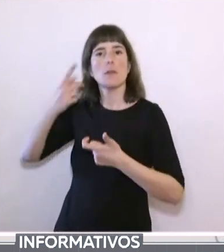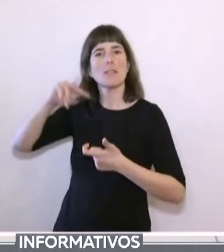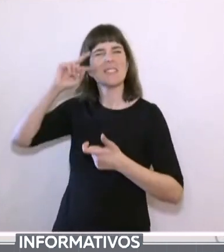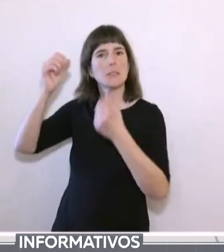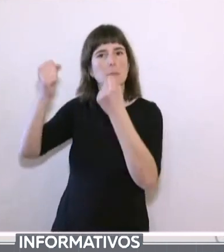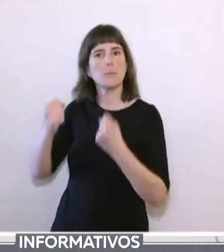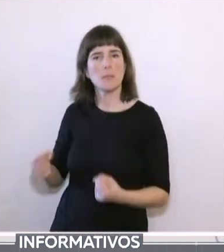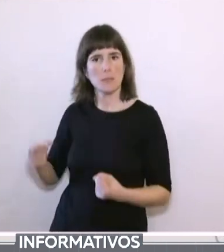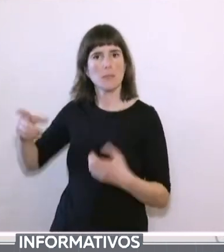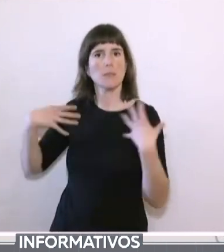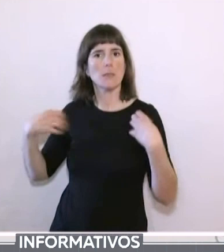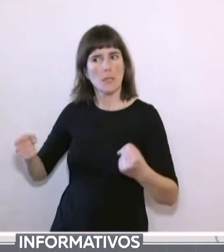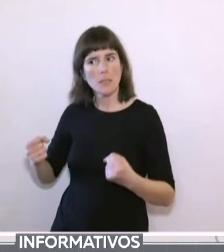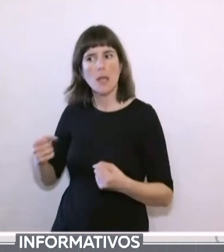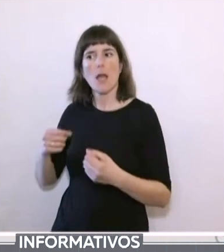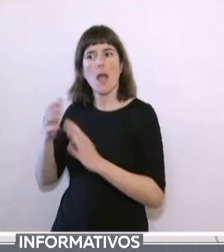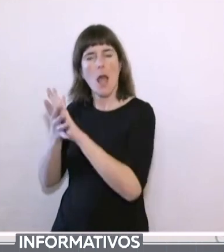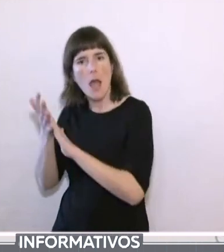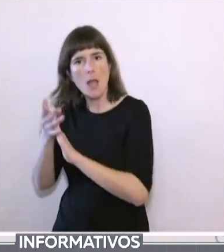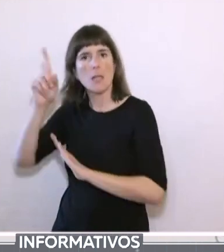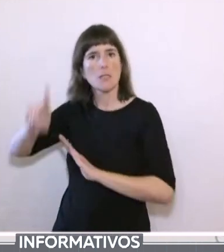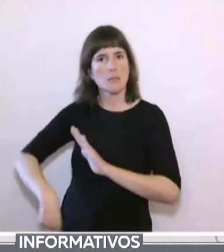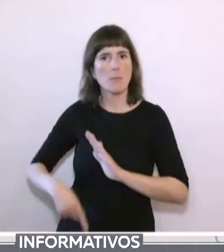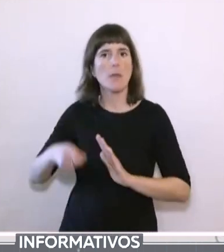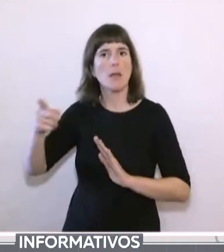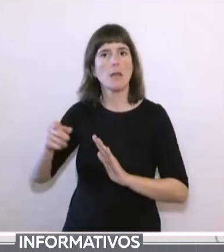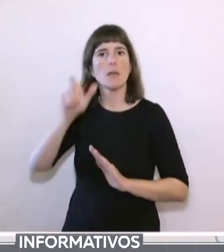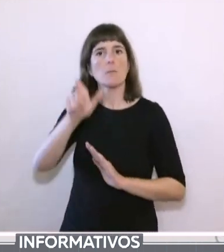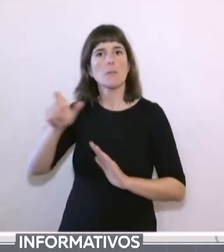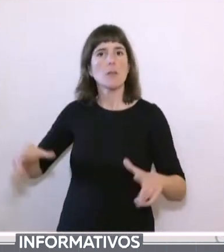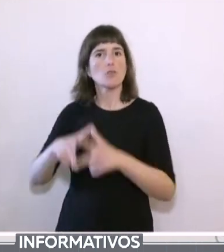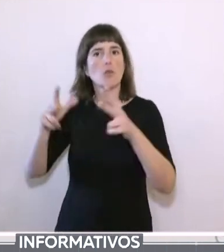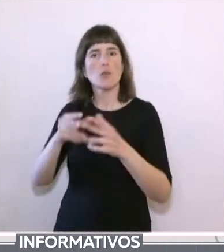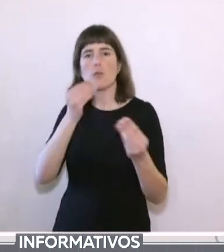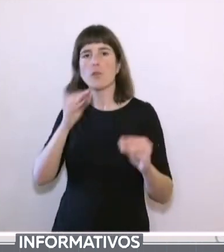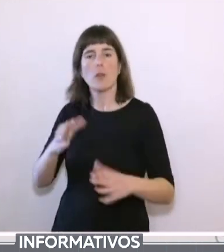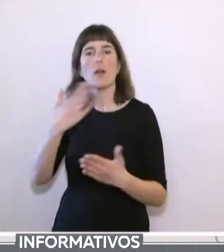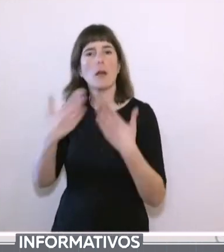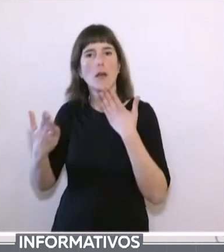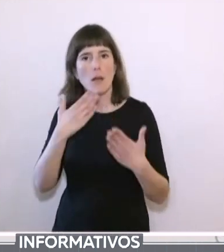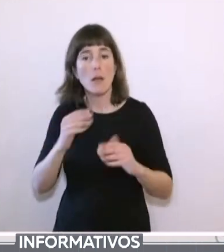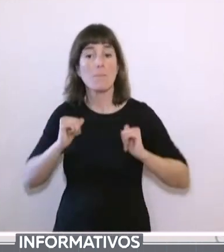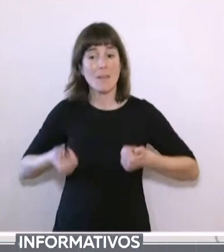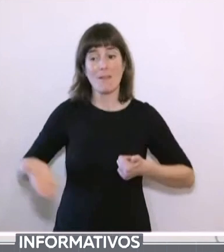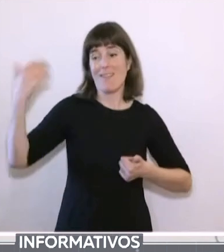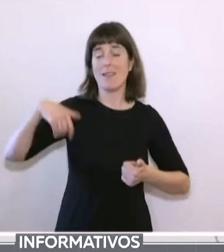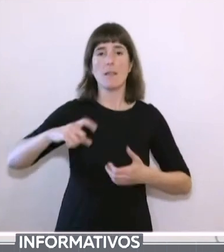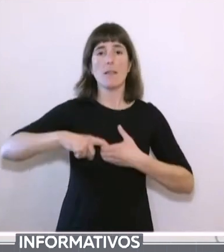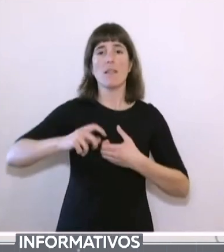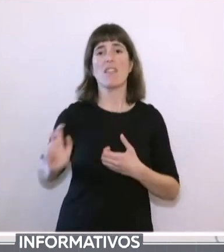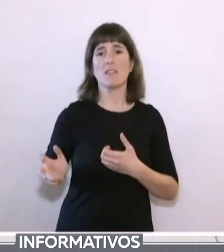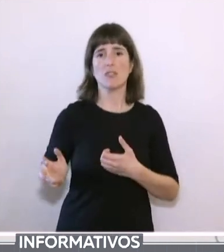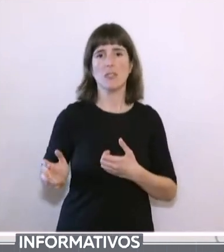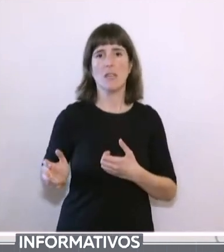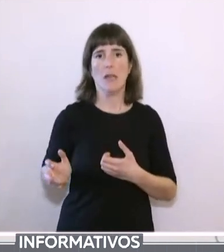primer momento comenzamos con el ocio nocturno y por tanto fue muy consensuada en la medida sigue teniendo un consenso